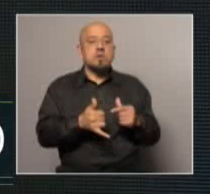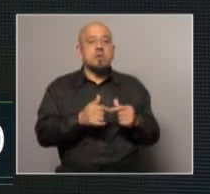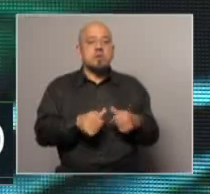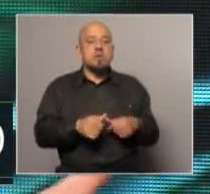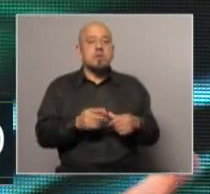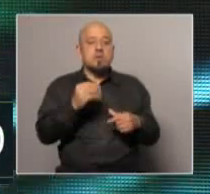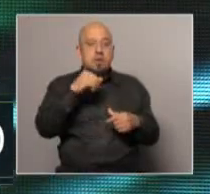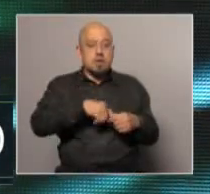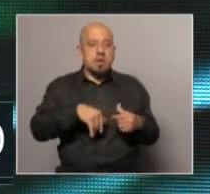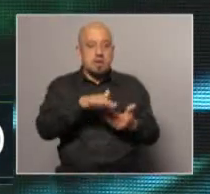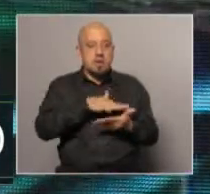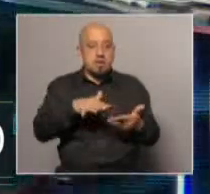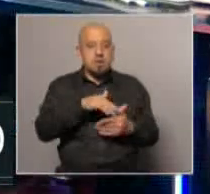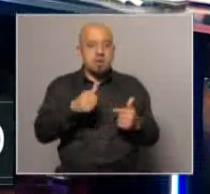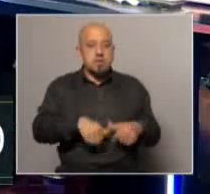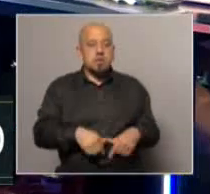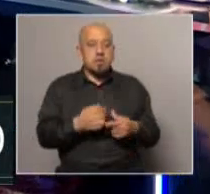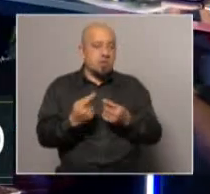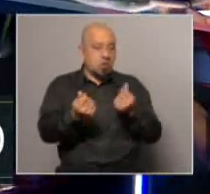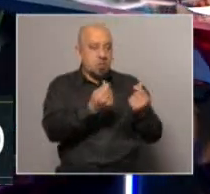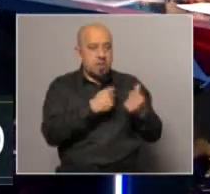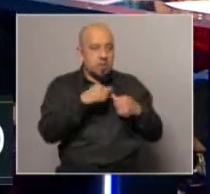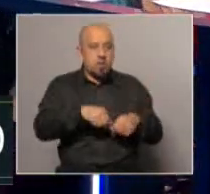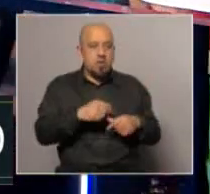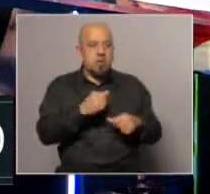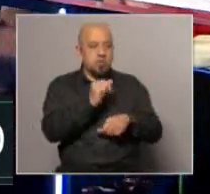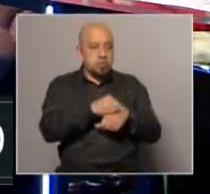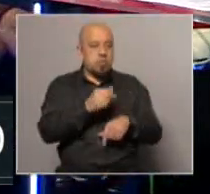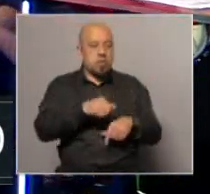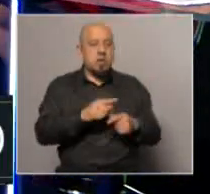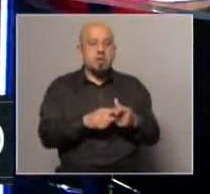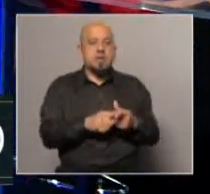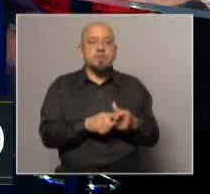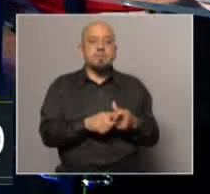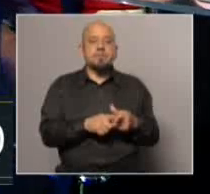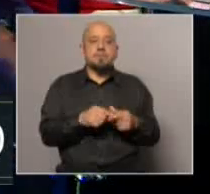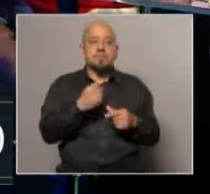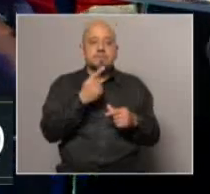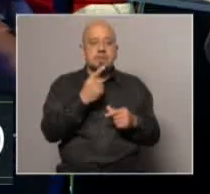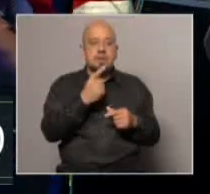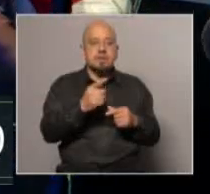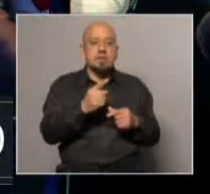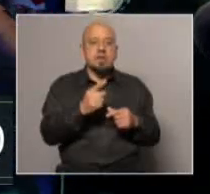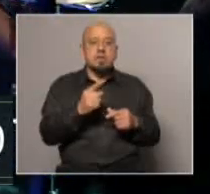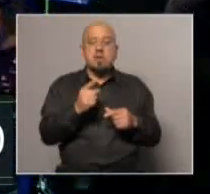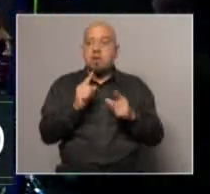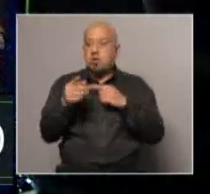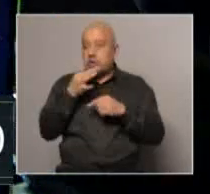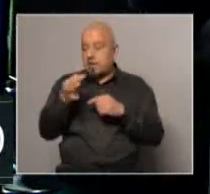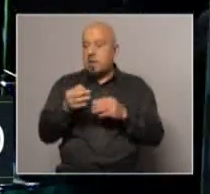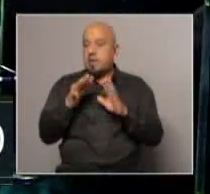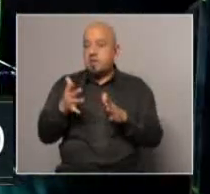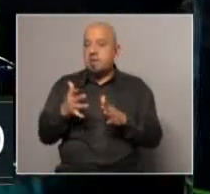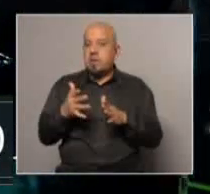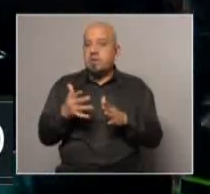interno confiable. Si la consumimos nosotros. Exactamente. Entonces, eso es una cosa. Y después, bueno, la ley de 1847... Es muy lógico lo que acabas de decir, ¿no? O